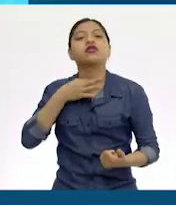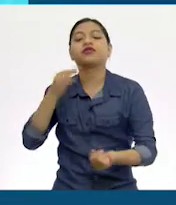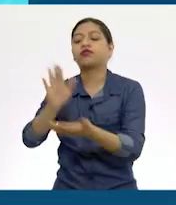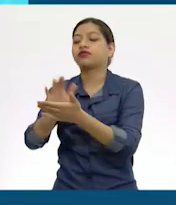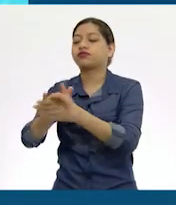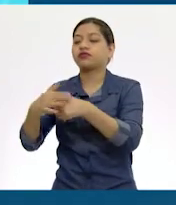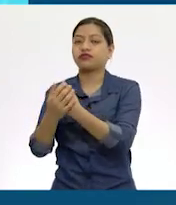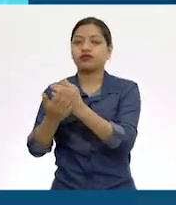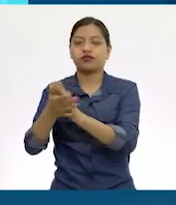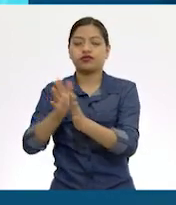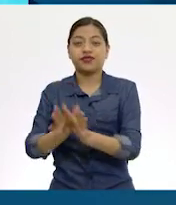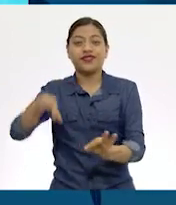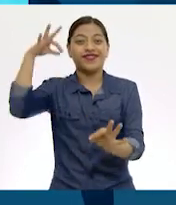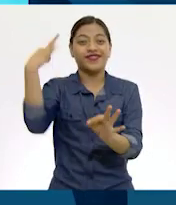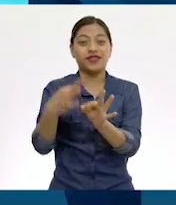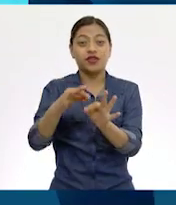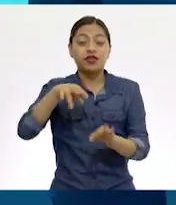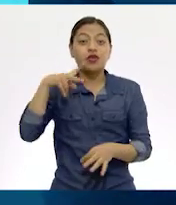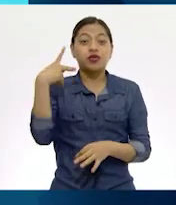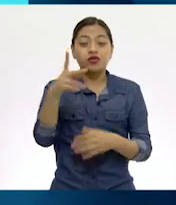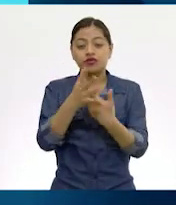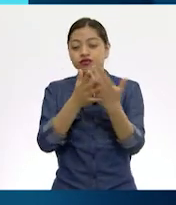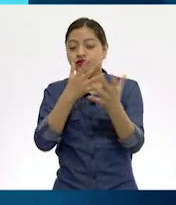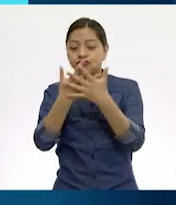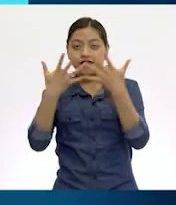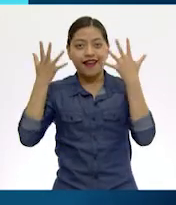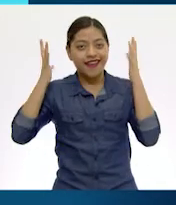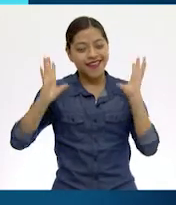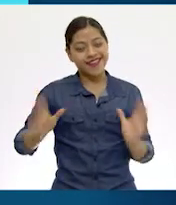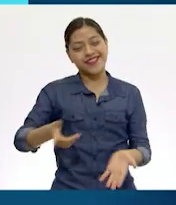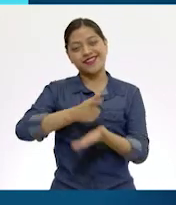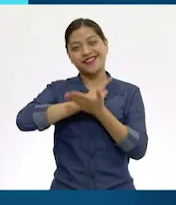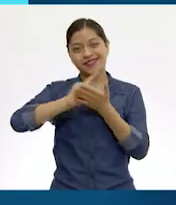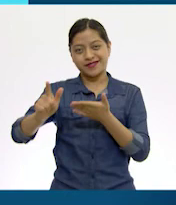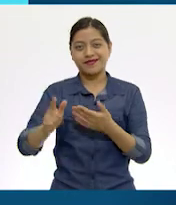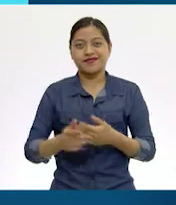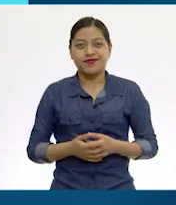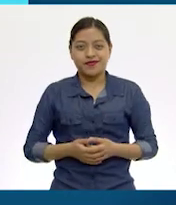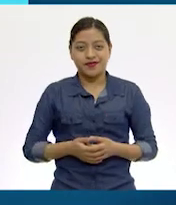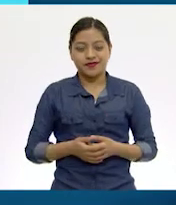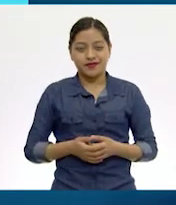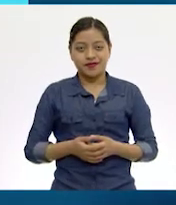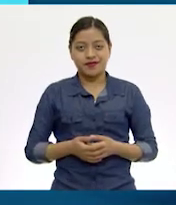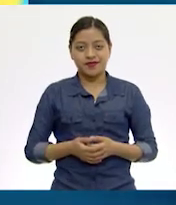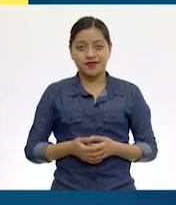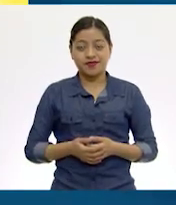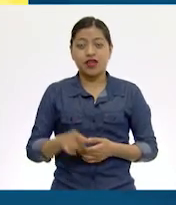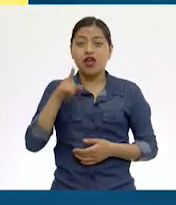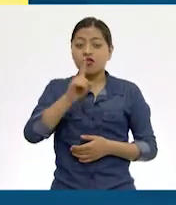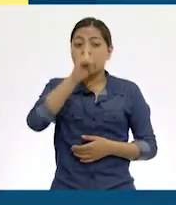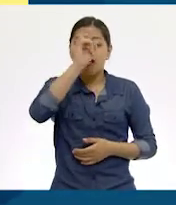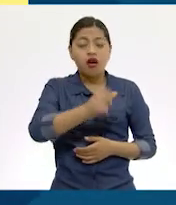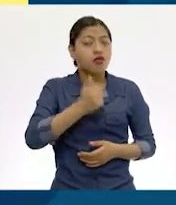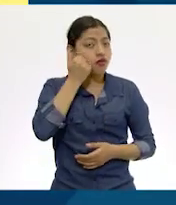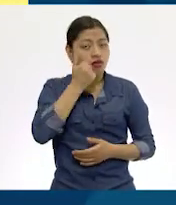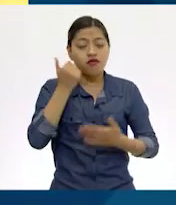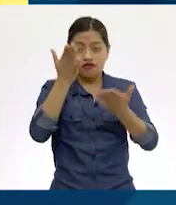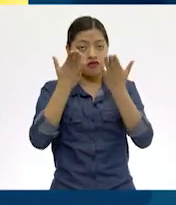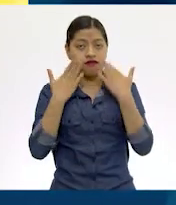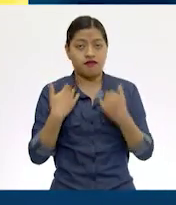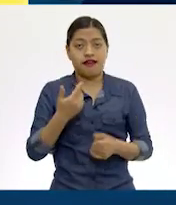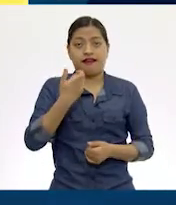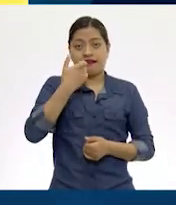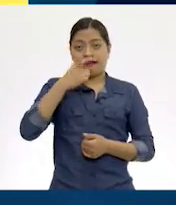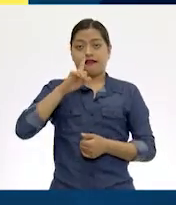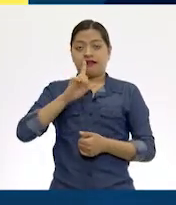Sécalas con una toalla. ¡Y listo! ¡Tus manos están limpias! Si no tienes agua y jabón,